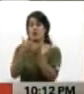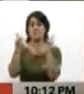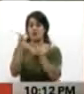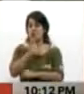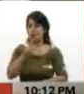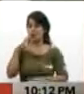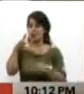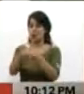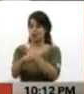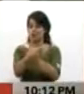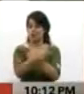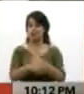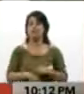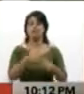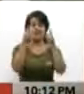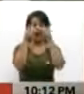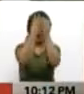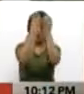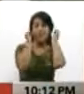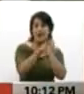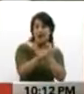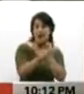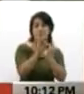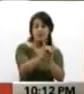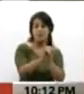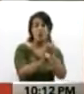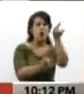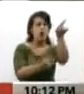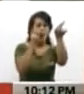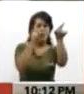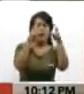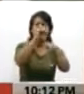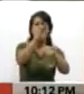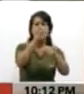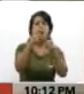andan hablando al mugre, escucha.